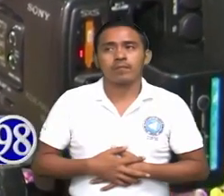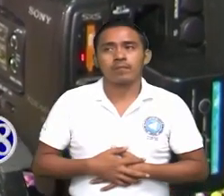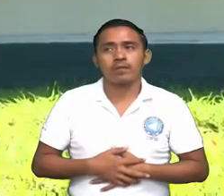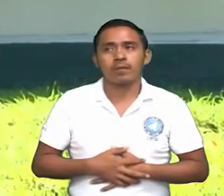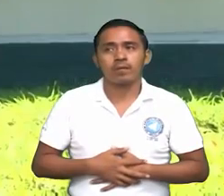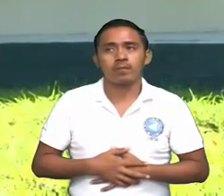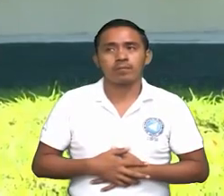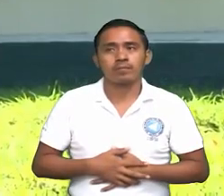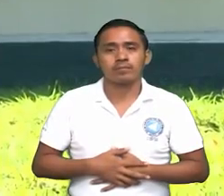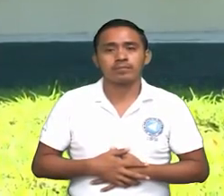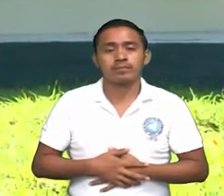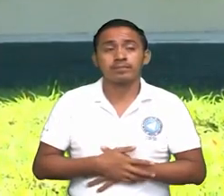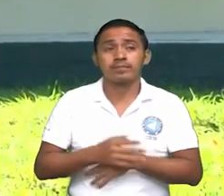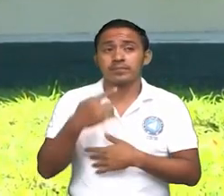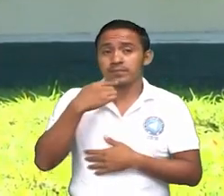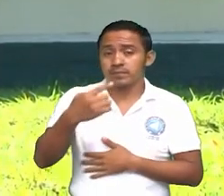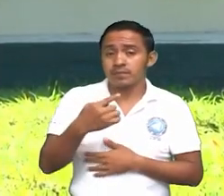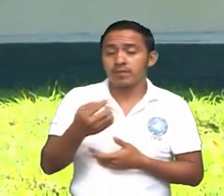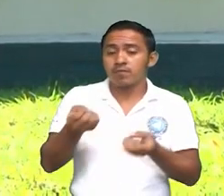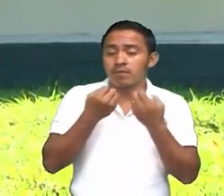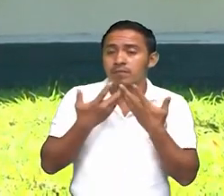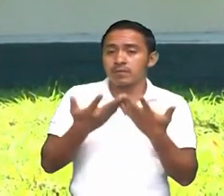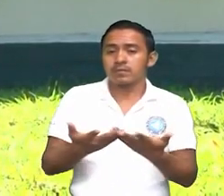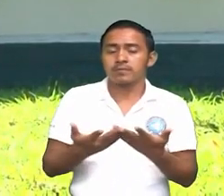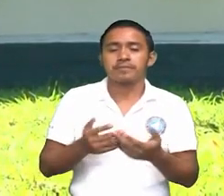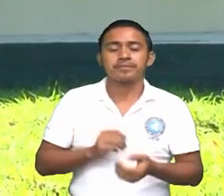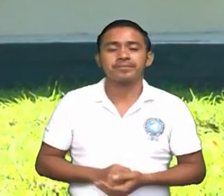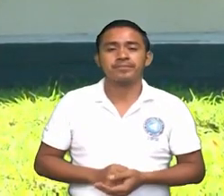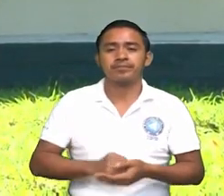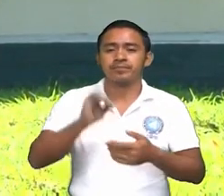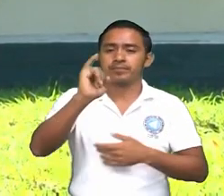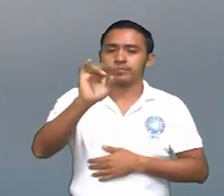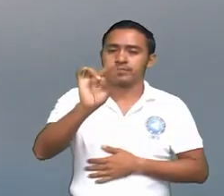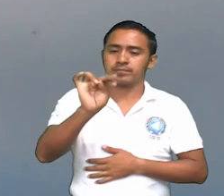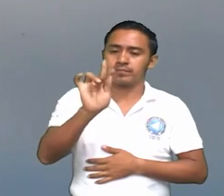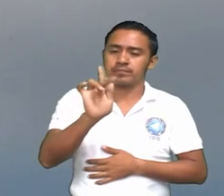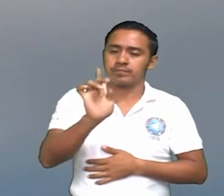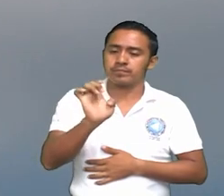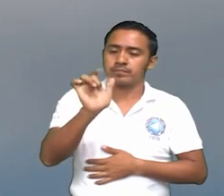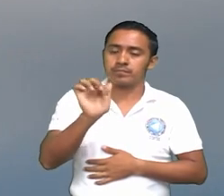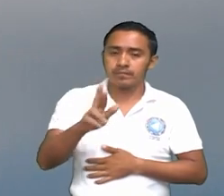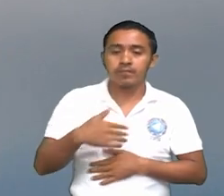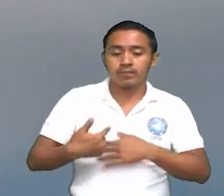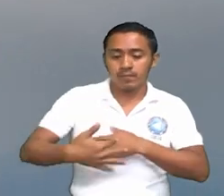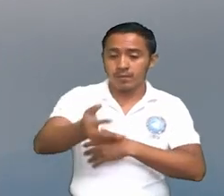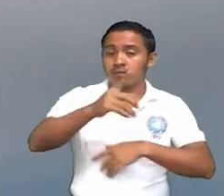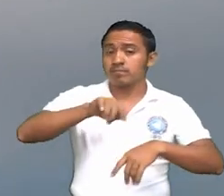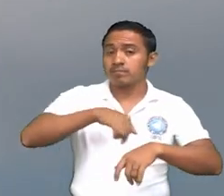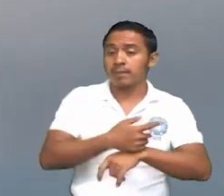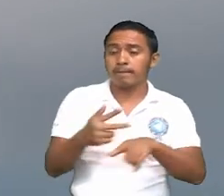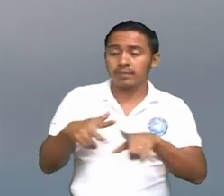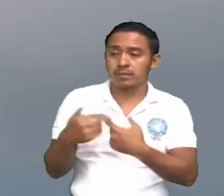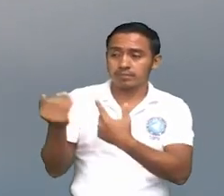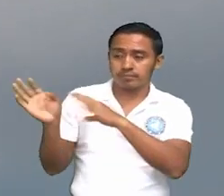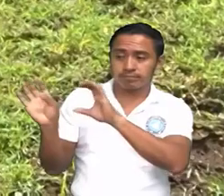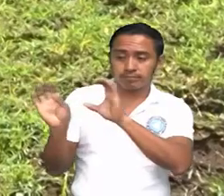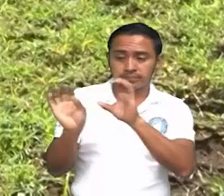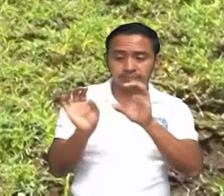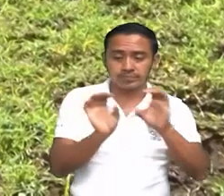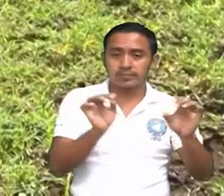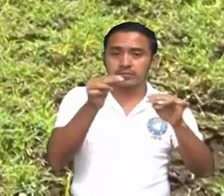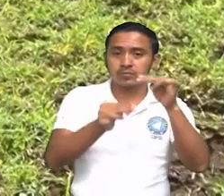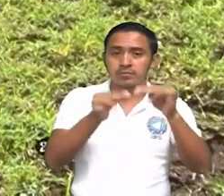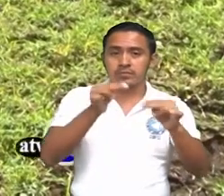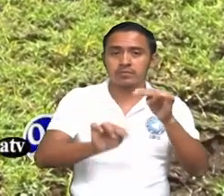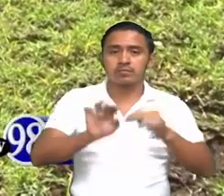Según el reporte meteorológico del Instituto Nicaragüense de Estudios Territoriales, en las próximas horas ingresará al territorio la onda